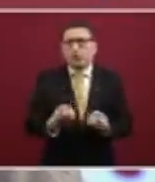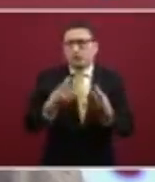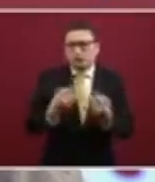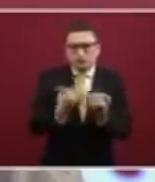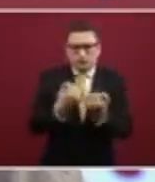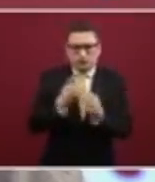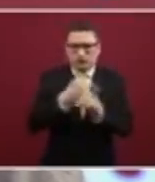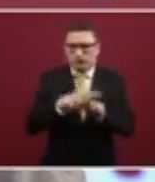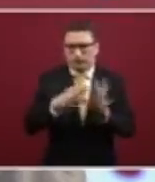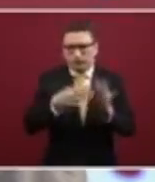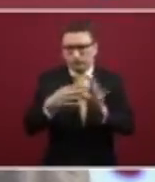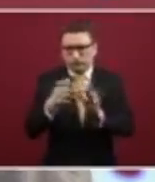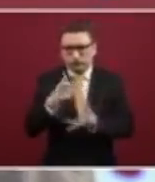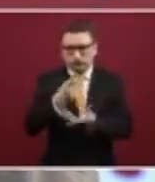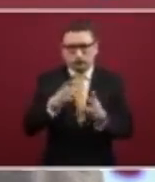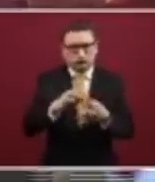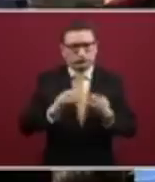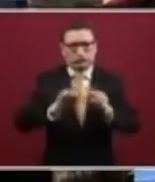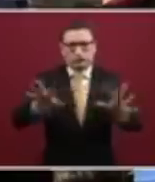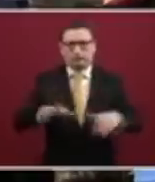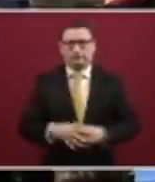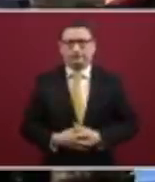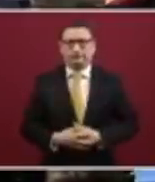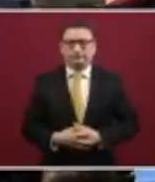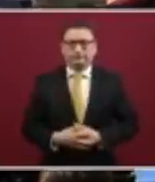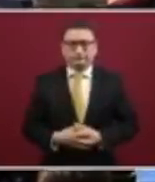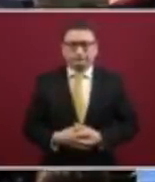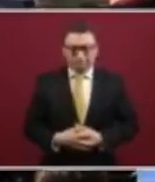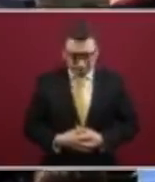para enfrentar la emergencia forense.